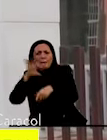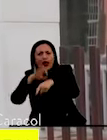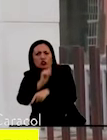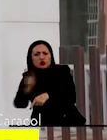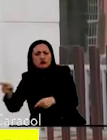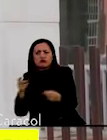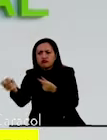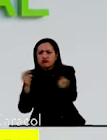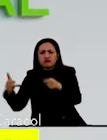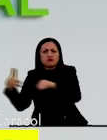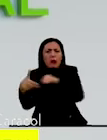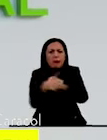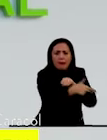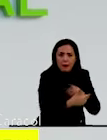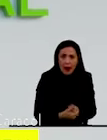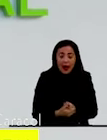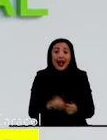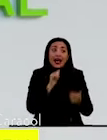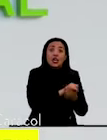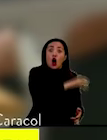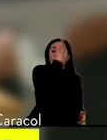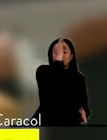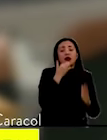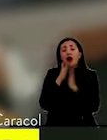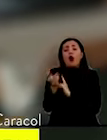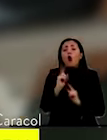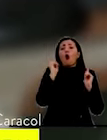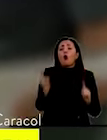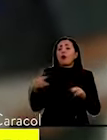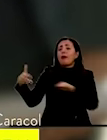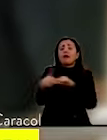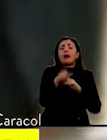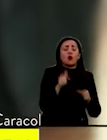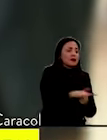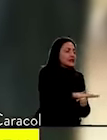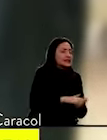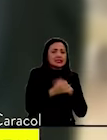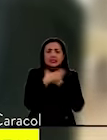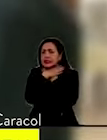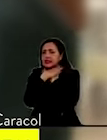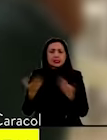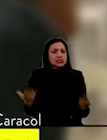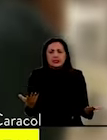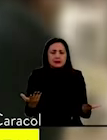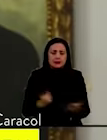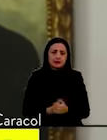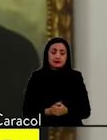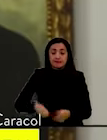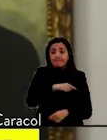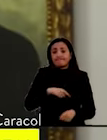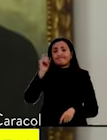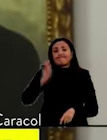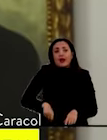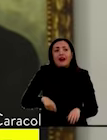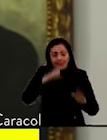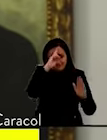argumentó que la salida de los médicos obedece a la grave situación financiera que enfrenta el sector tuvimos que tomar unas medidas drásticas que